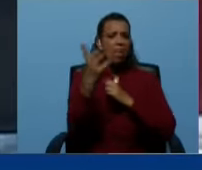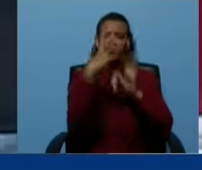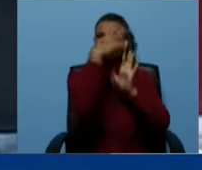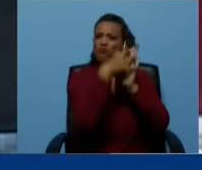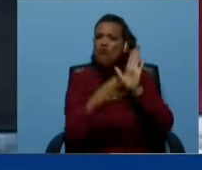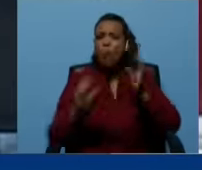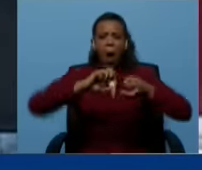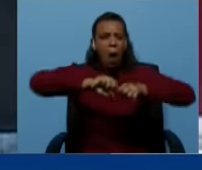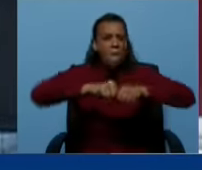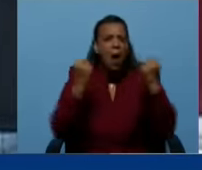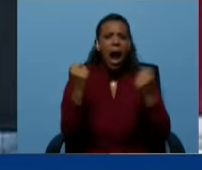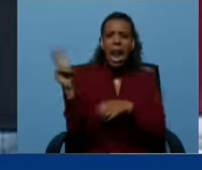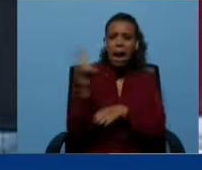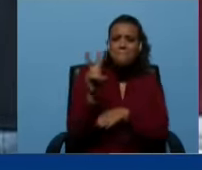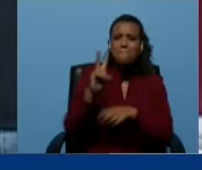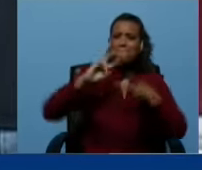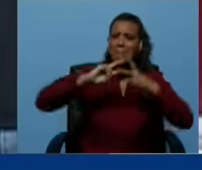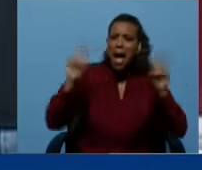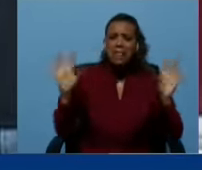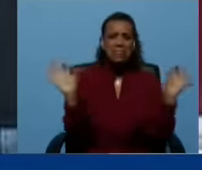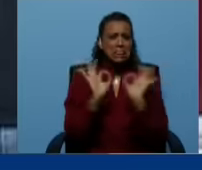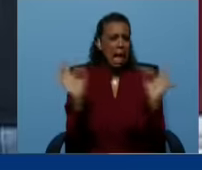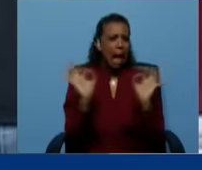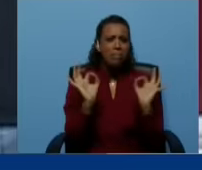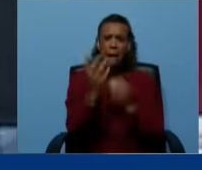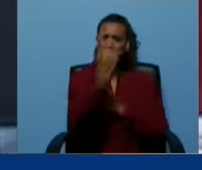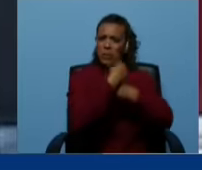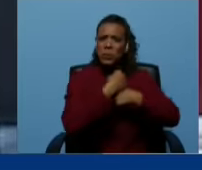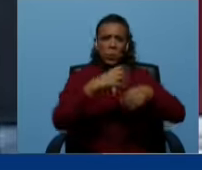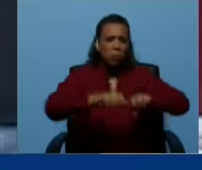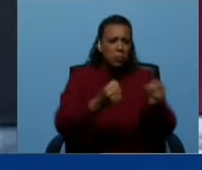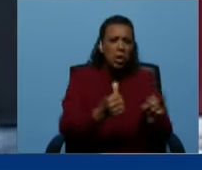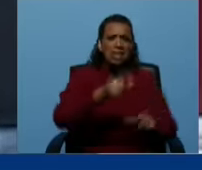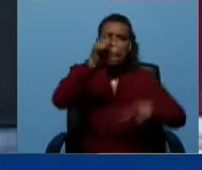acabar con la paz de nuestra Venezuela amada.